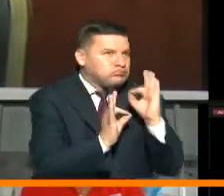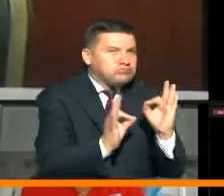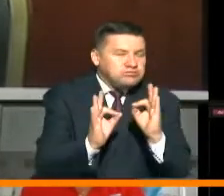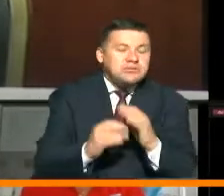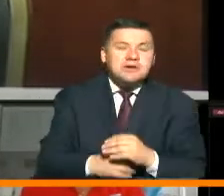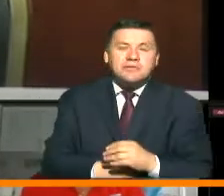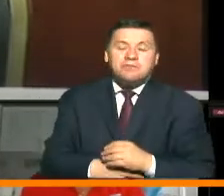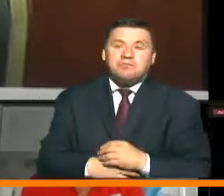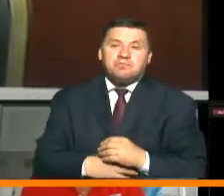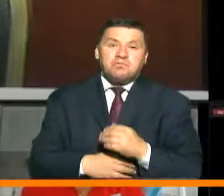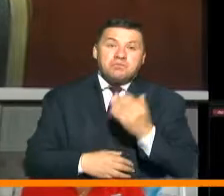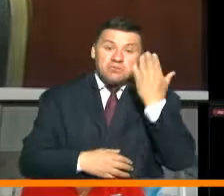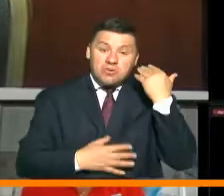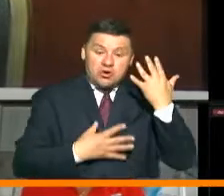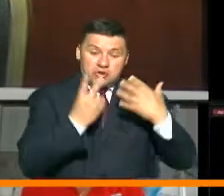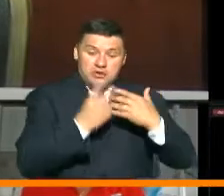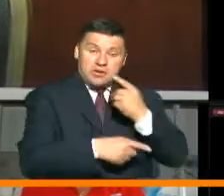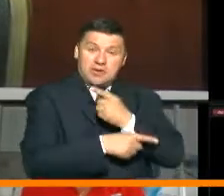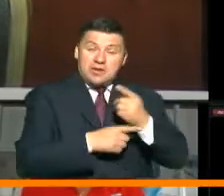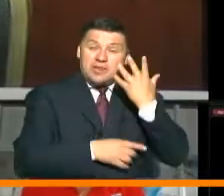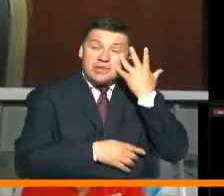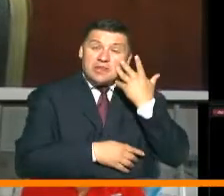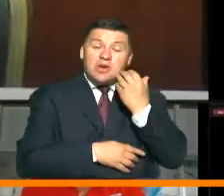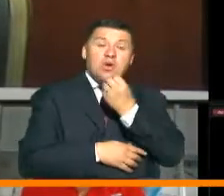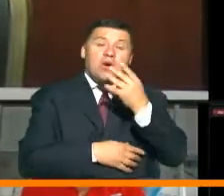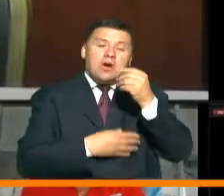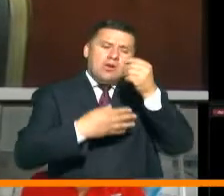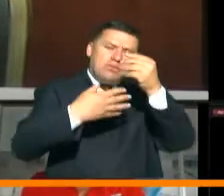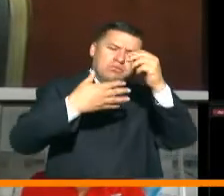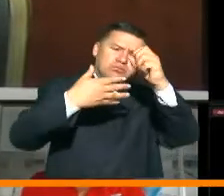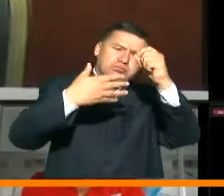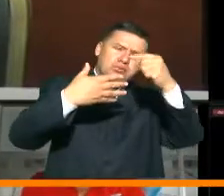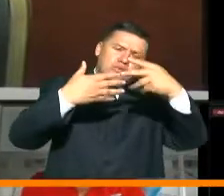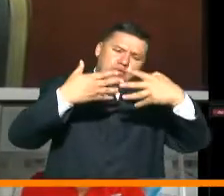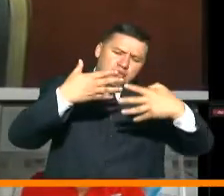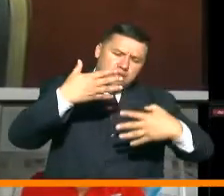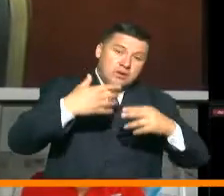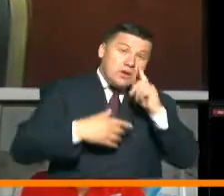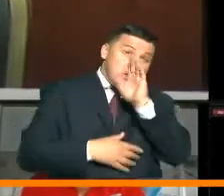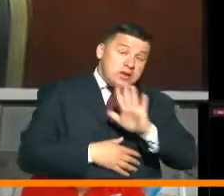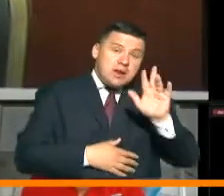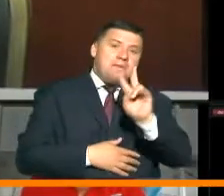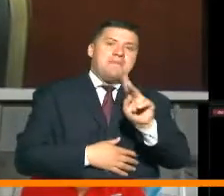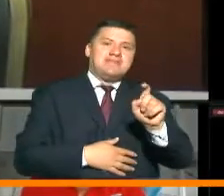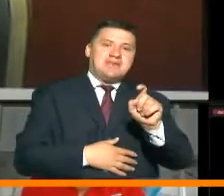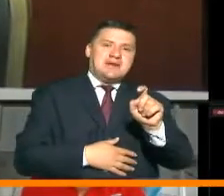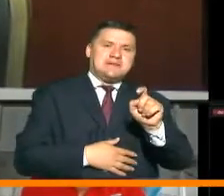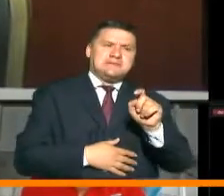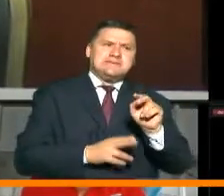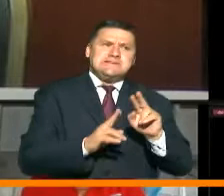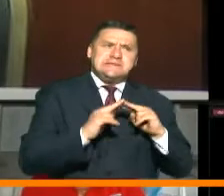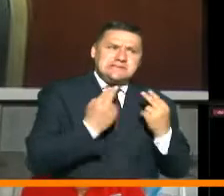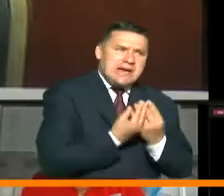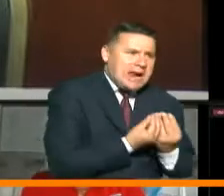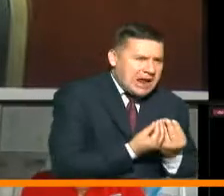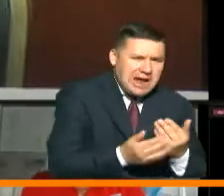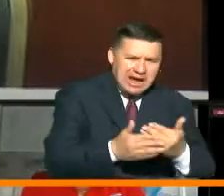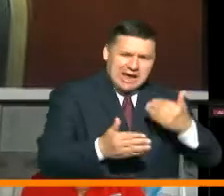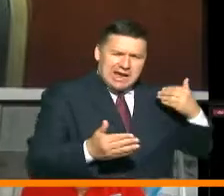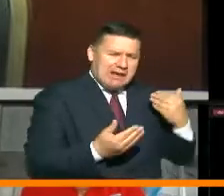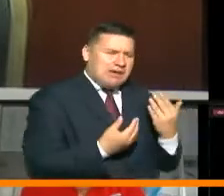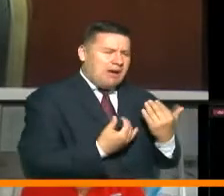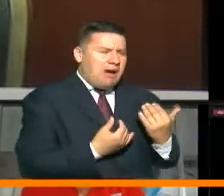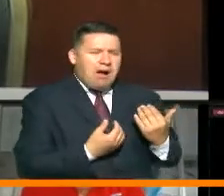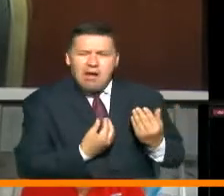que hace 12 días estábamos en el puesto 26 a nivel nacional nos reunimos trabajamos avanzamos y hoy